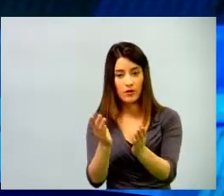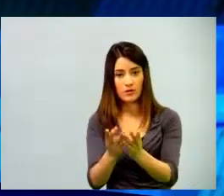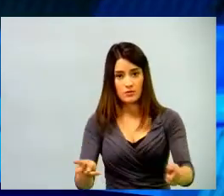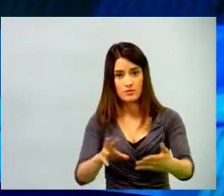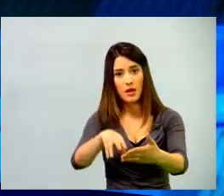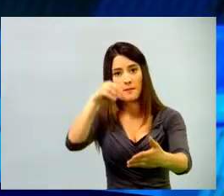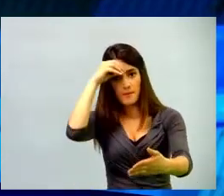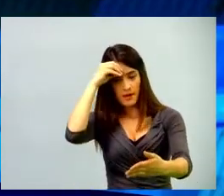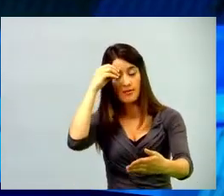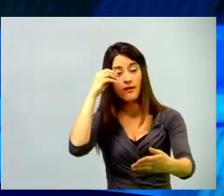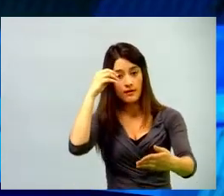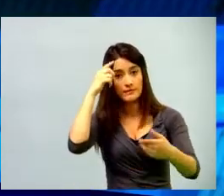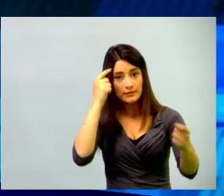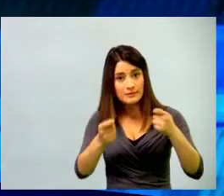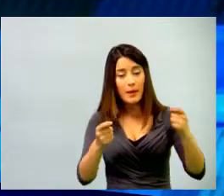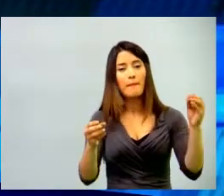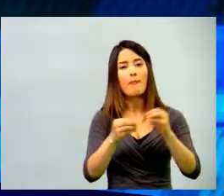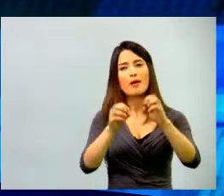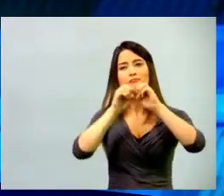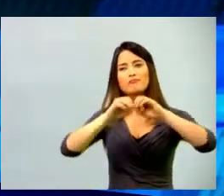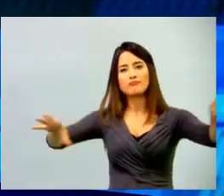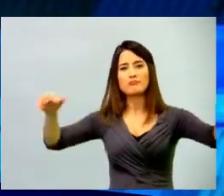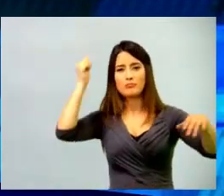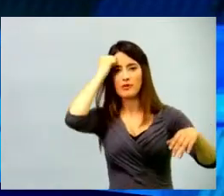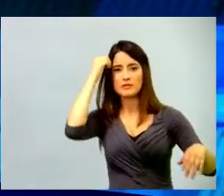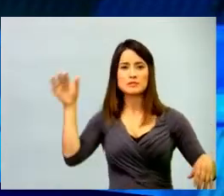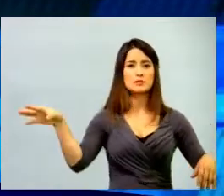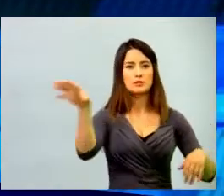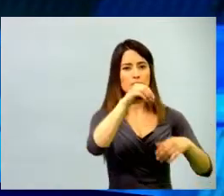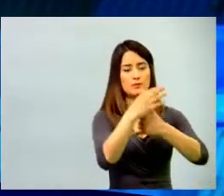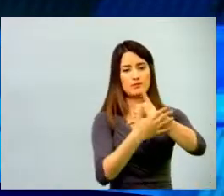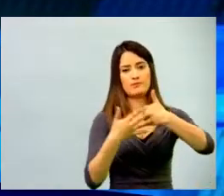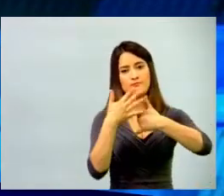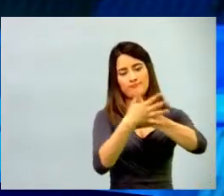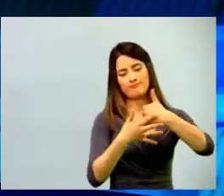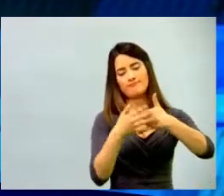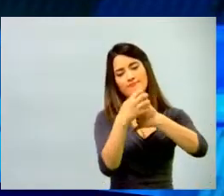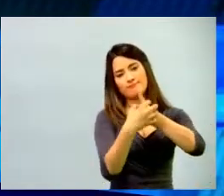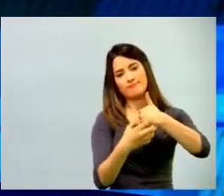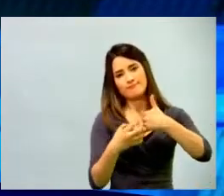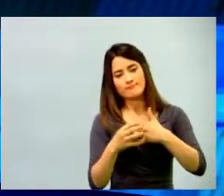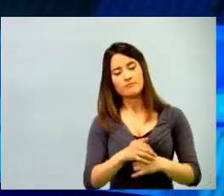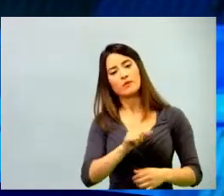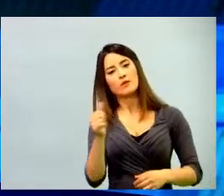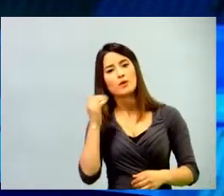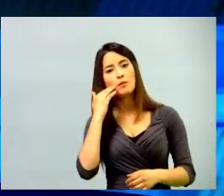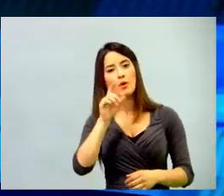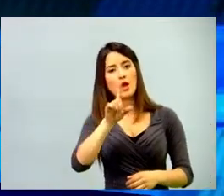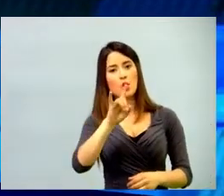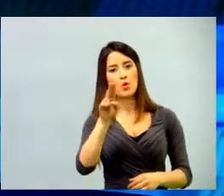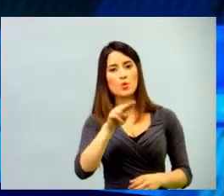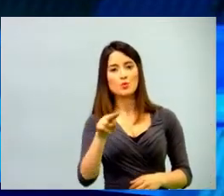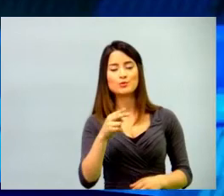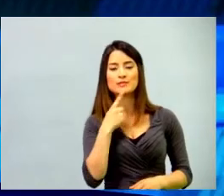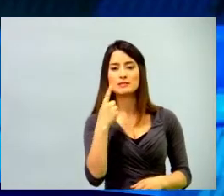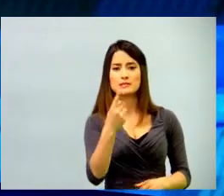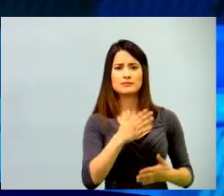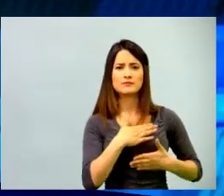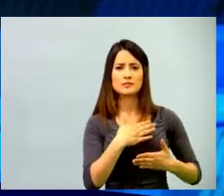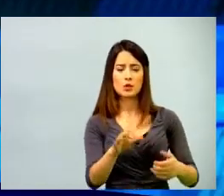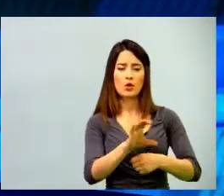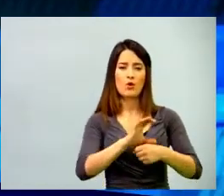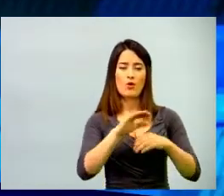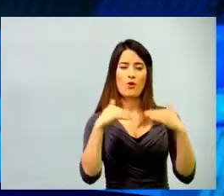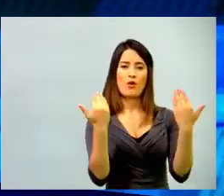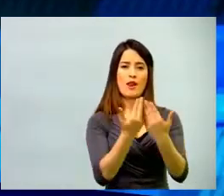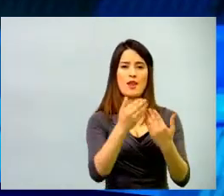para que todos los docentes del país también lo hagamos desde sus experiencias. Luzmel Bachacón, felicitaciones al Colegio Sica